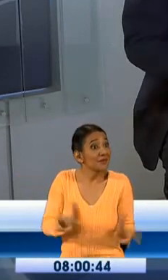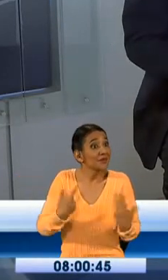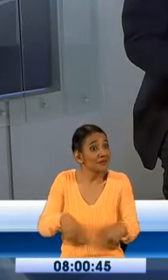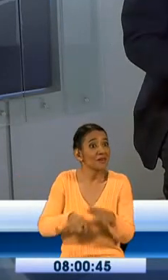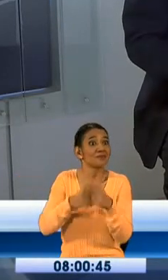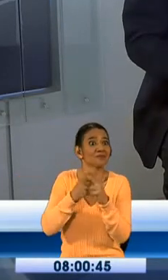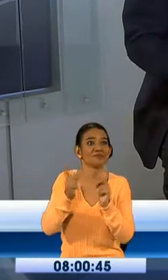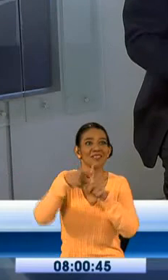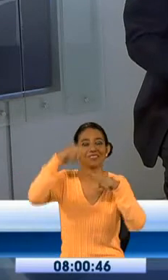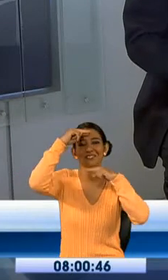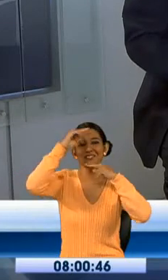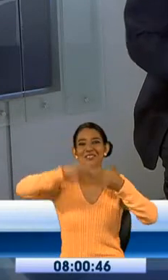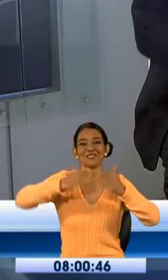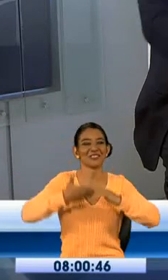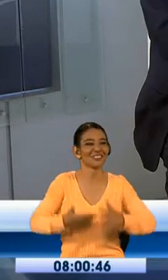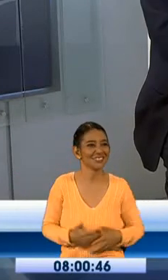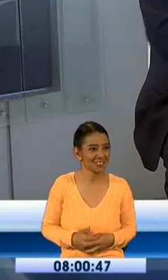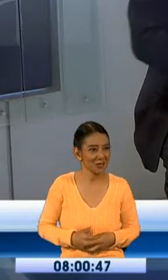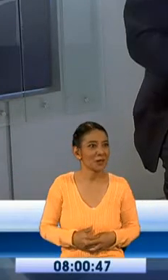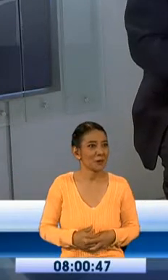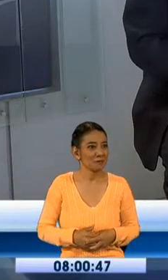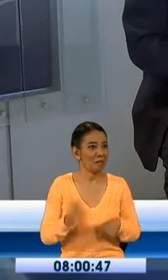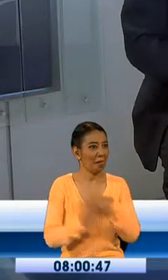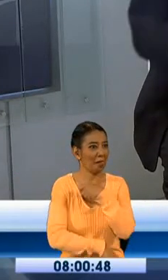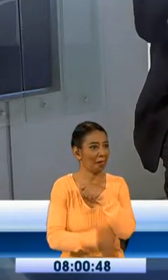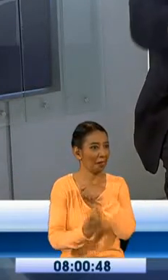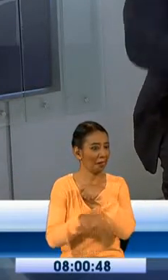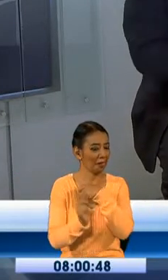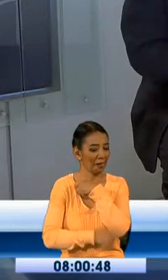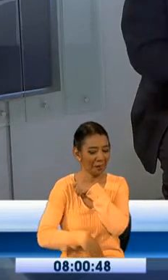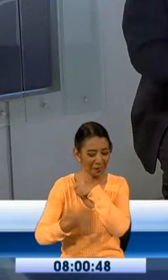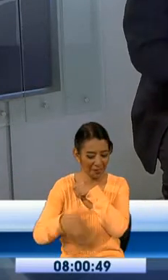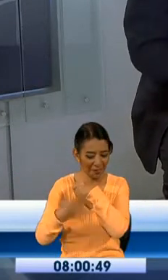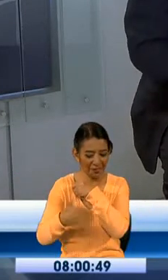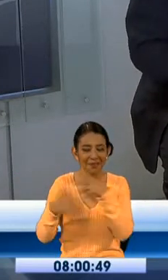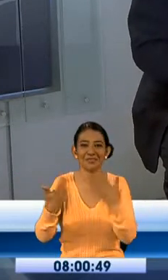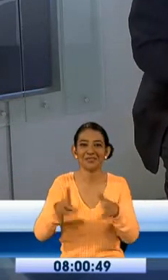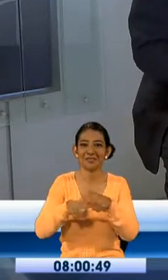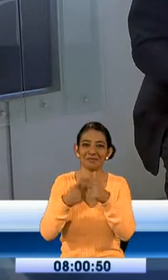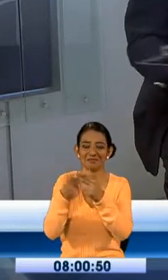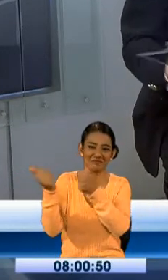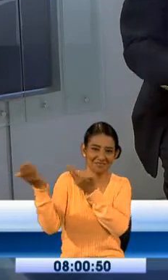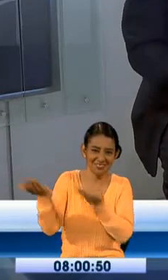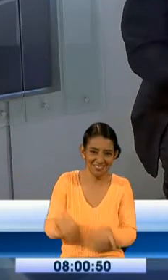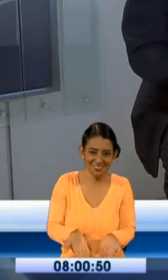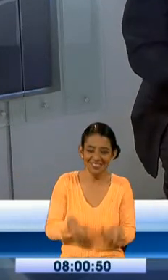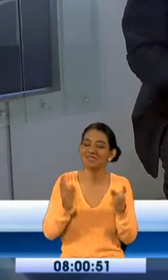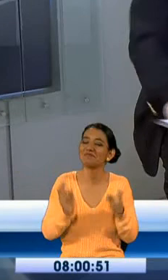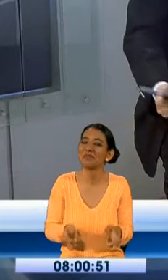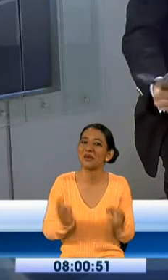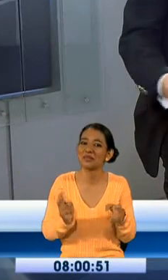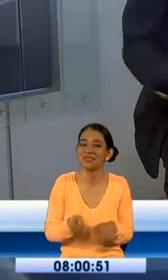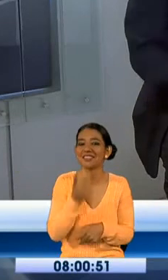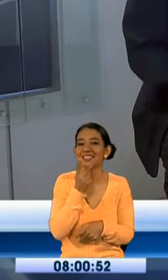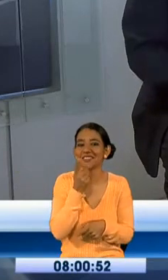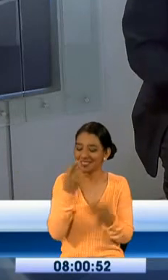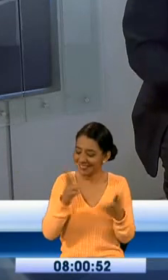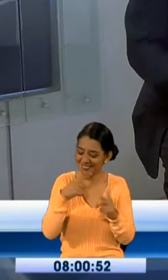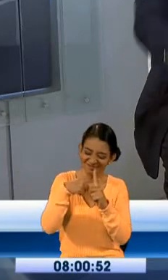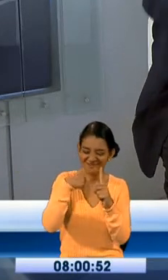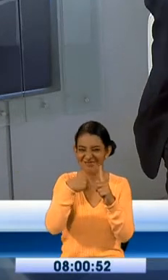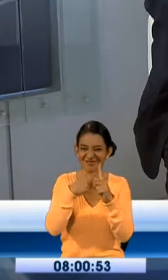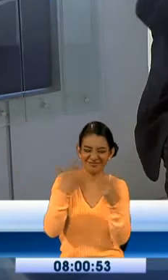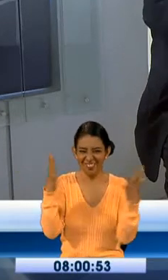primer noticiero de la comunidad. me retó. Así que iniciemos, bienvenidos vecinos, aprovecho el desayuno. La euforia del mundial nos